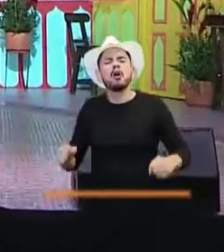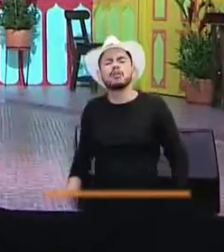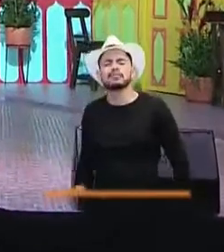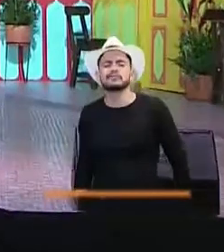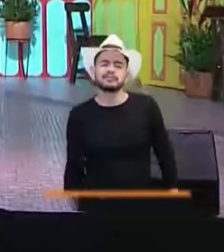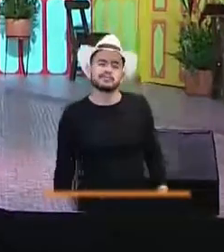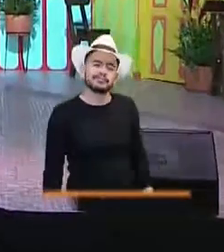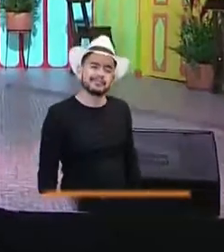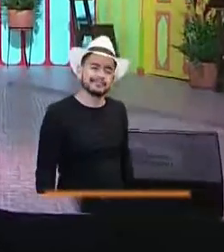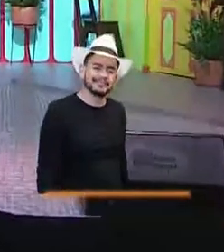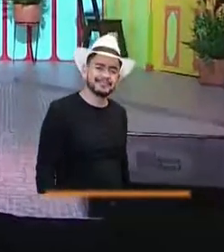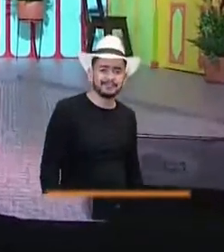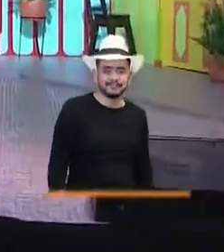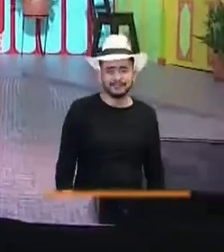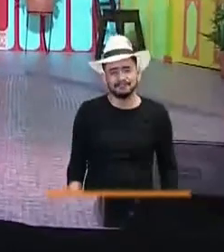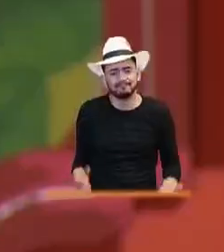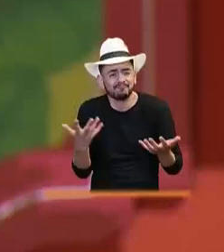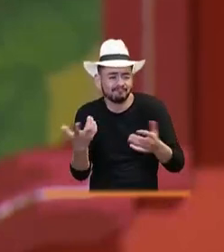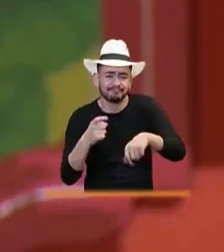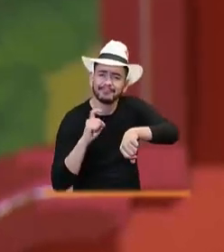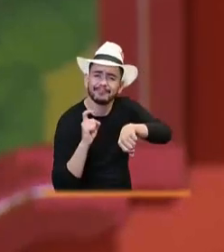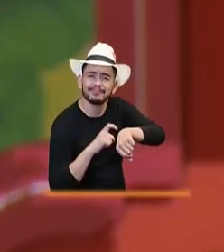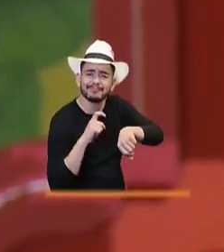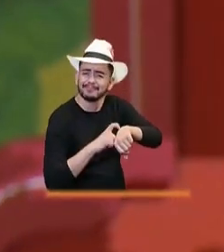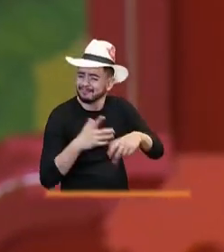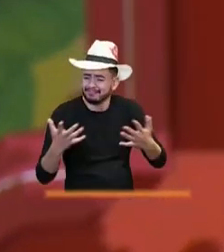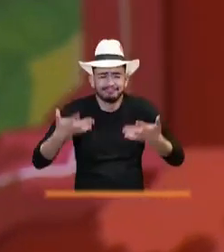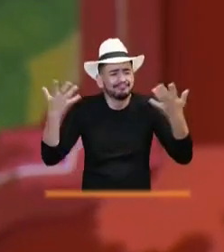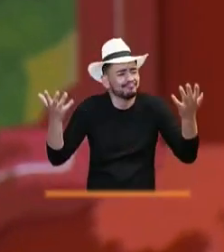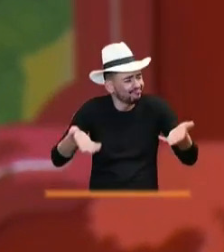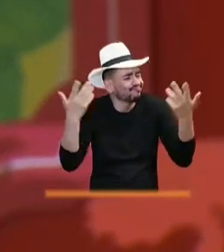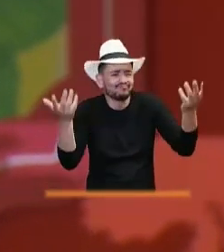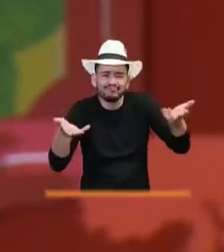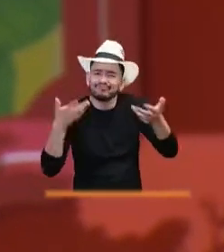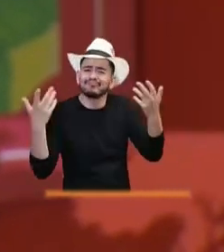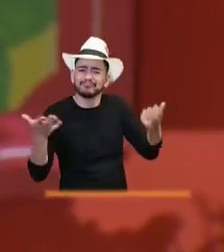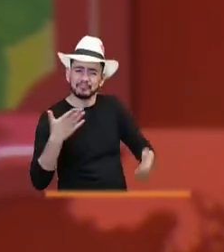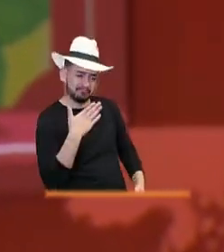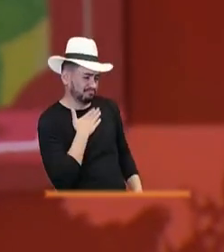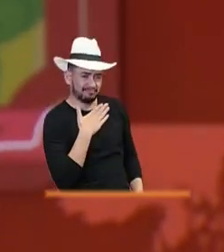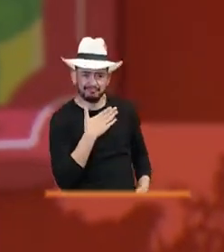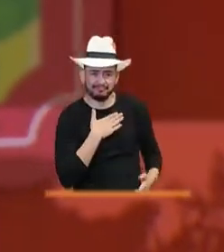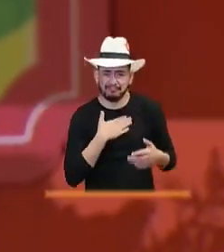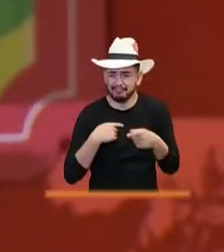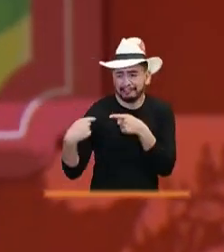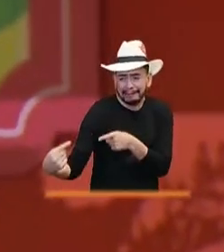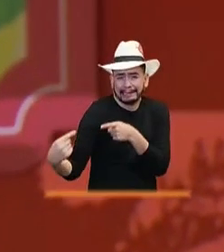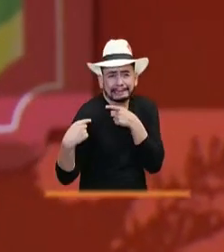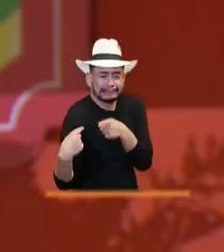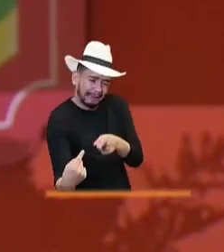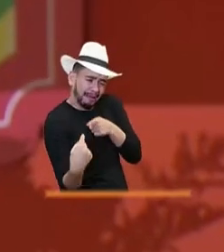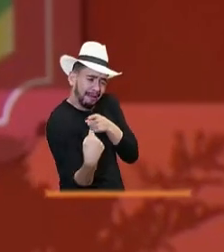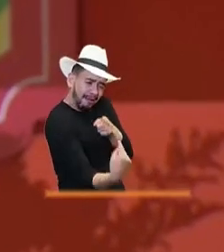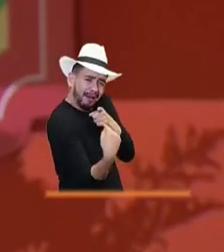Como el tiempo es un verdugo que hace rato me amenaza, yo siento que sí